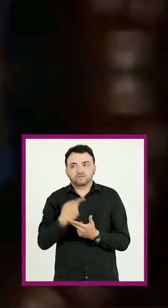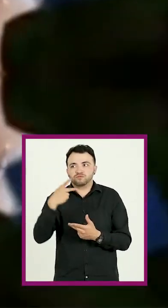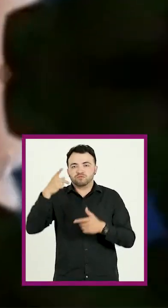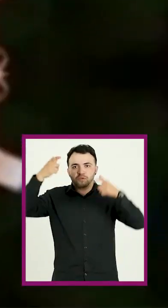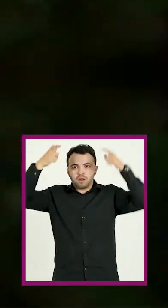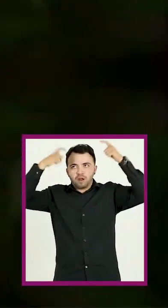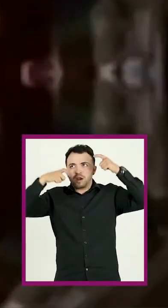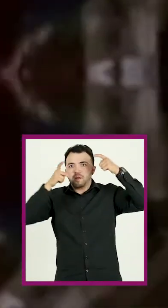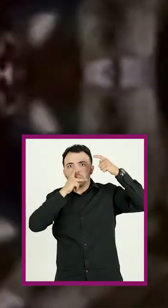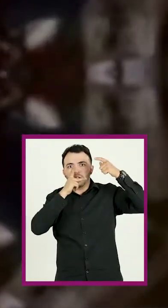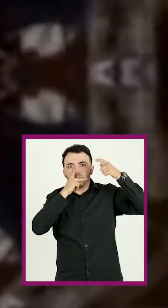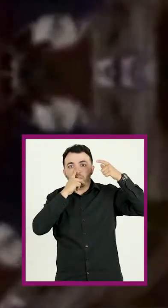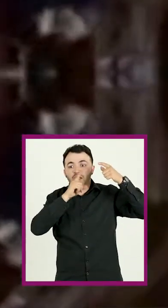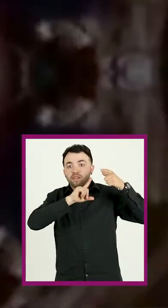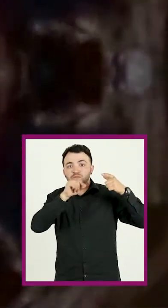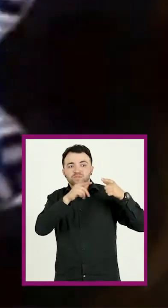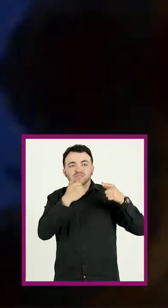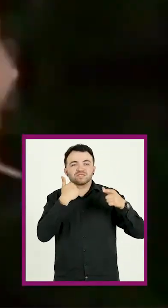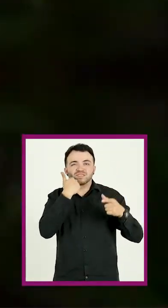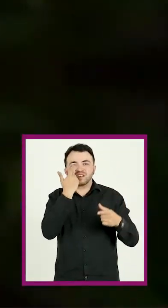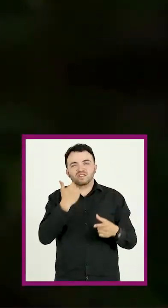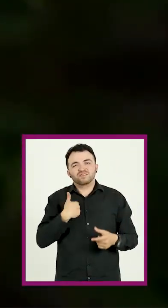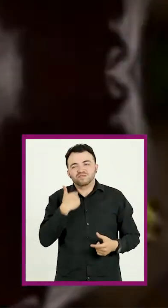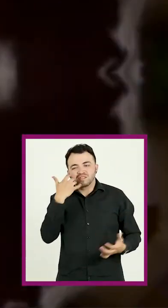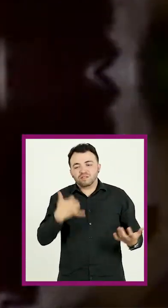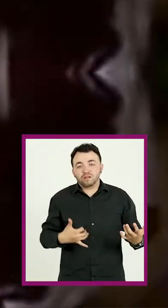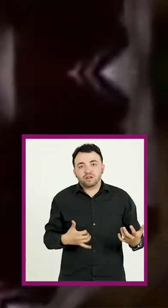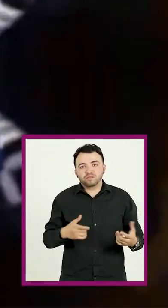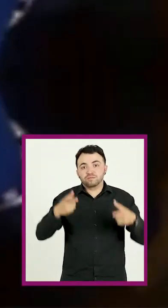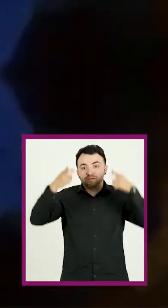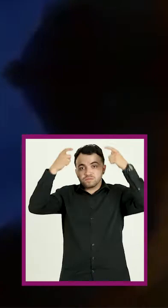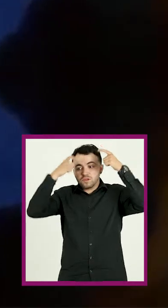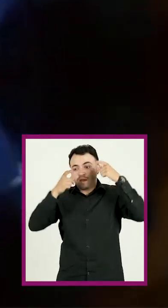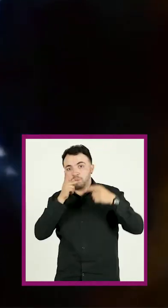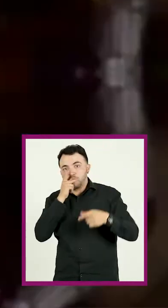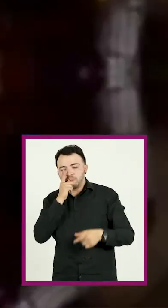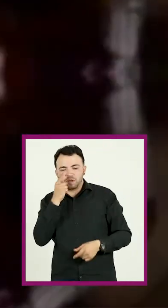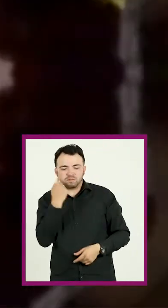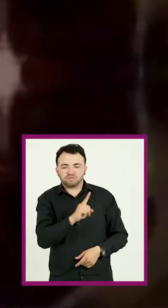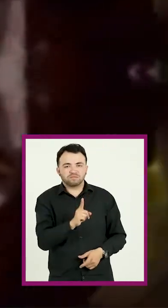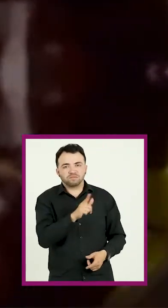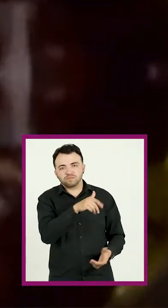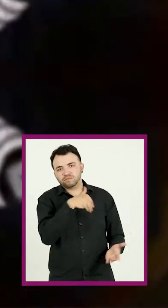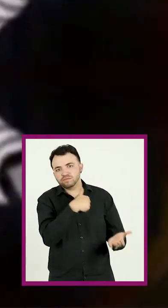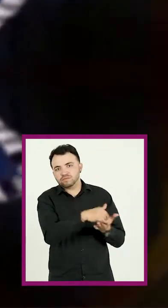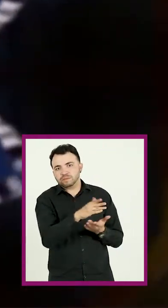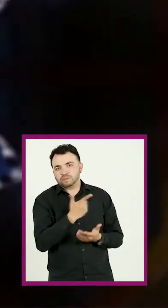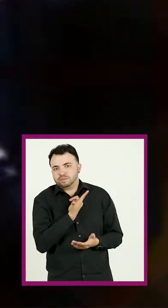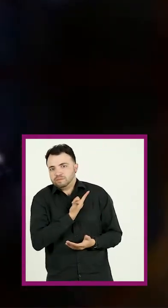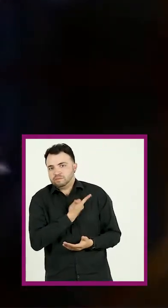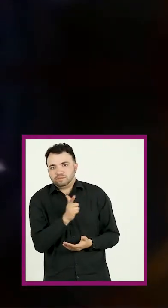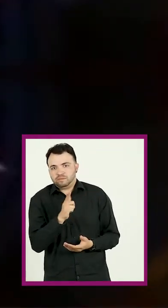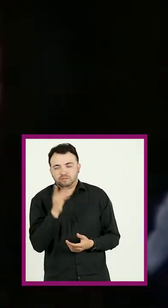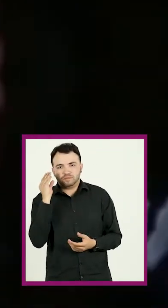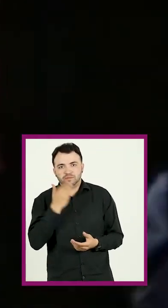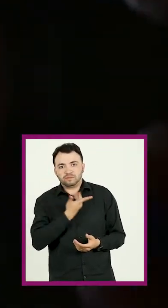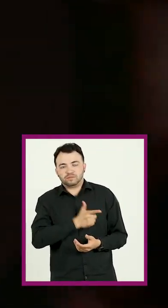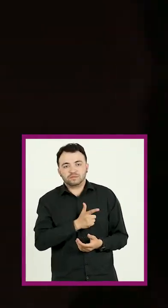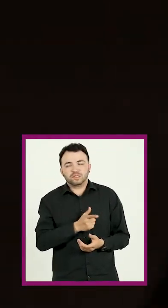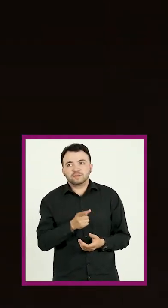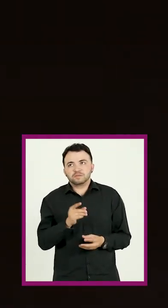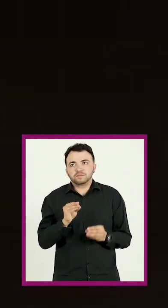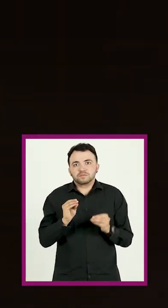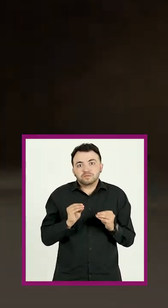cuando decidió dedicarse a la música casi lo desheredan, hasta que se convirtió en la que se llama la voz dorada de África. Y